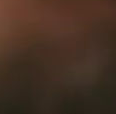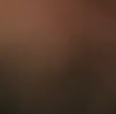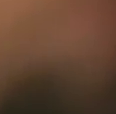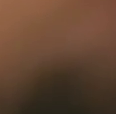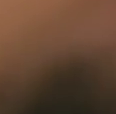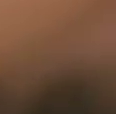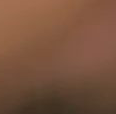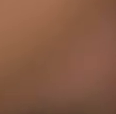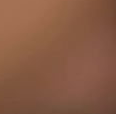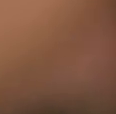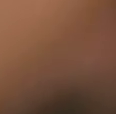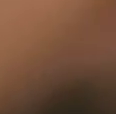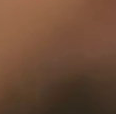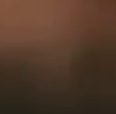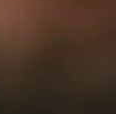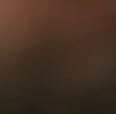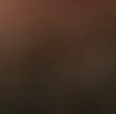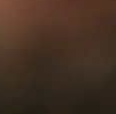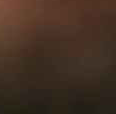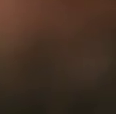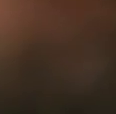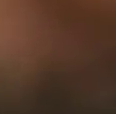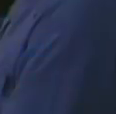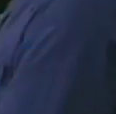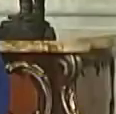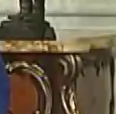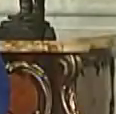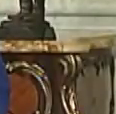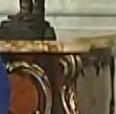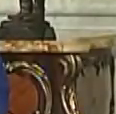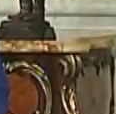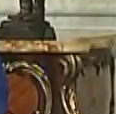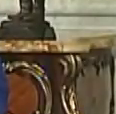el real de la moneda